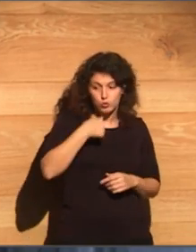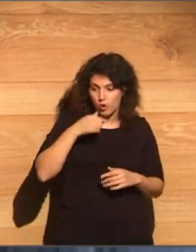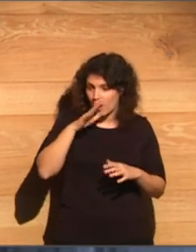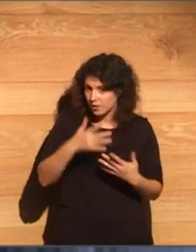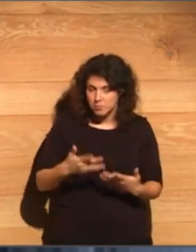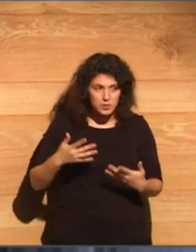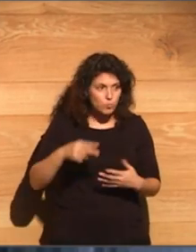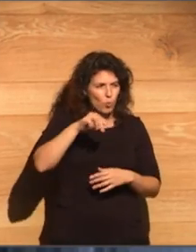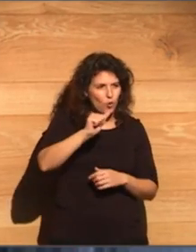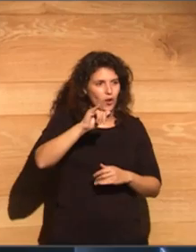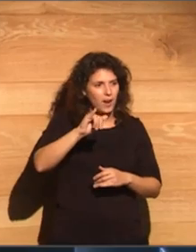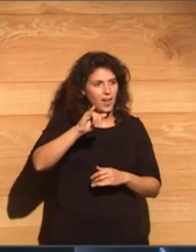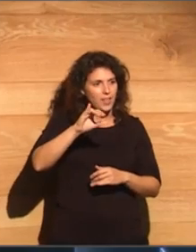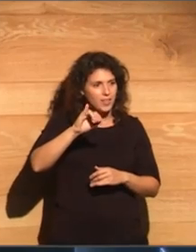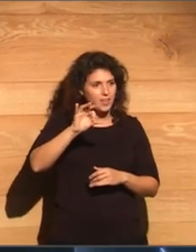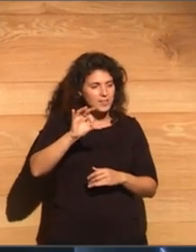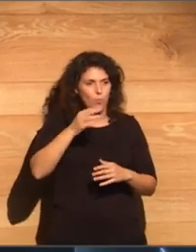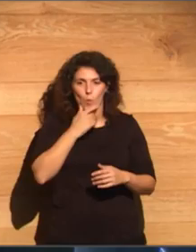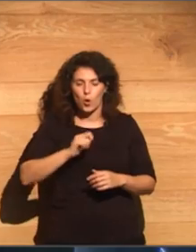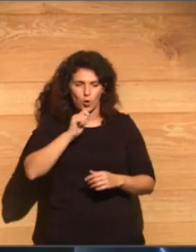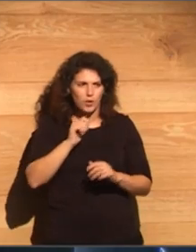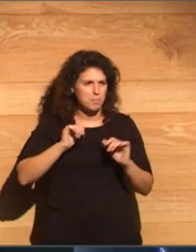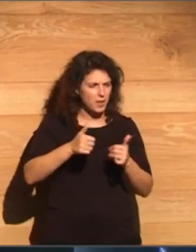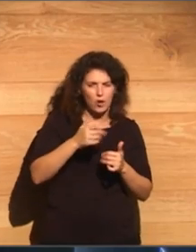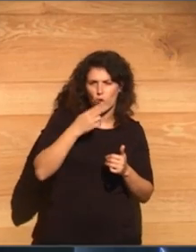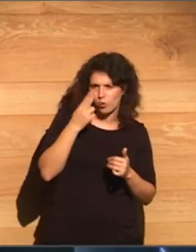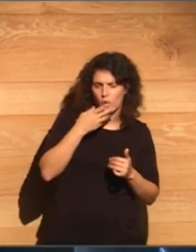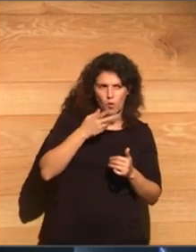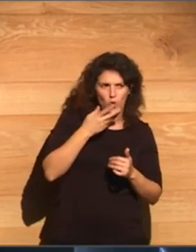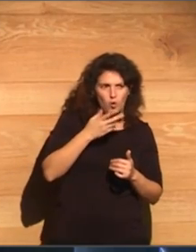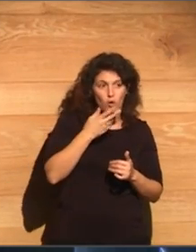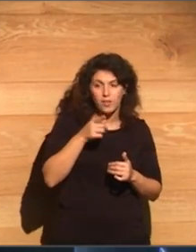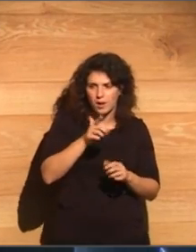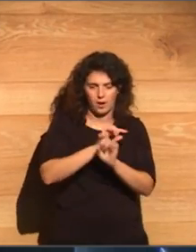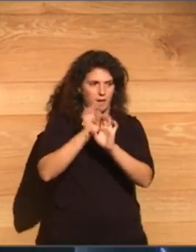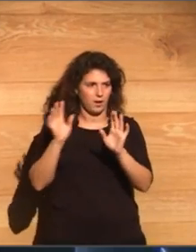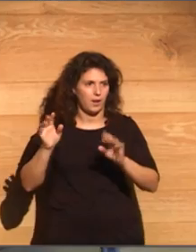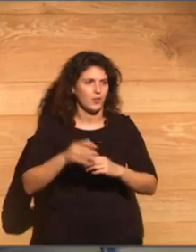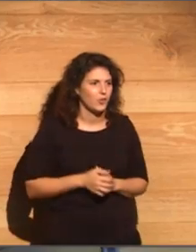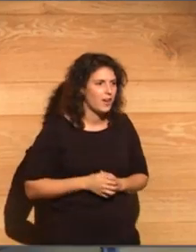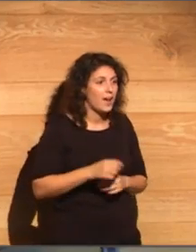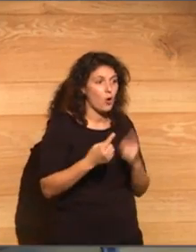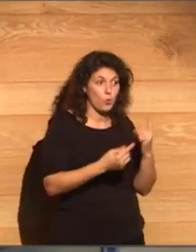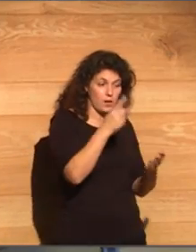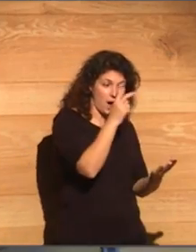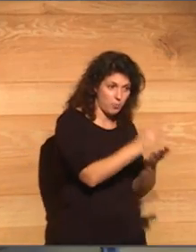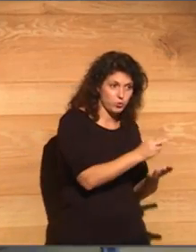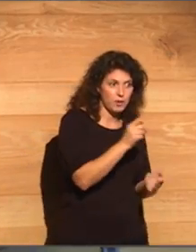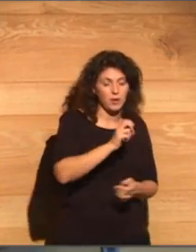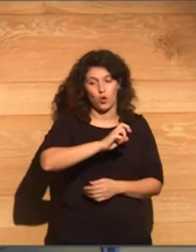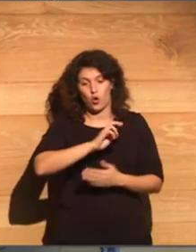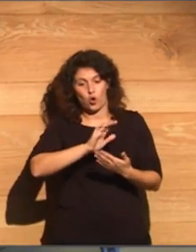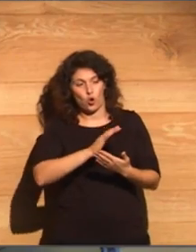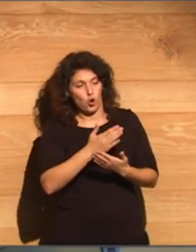tope con los nazis guays. Los nazis que lo vieron desde el principio y estuvieron ahí. Claro. El nazi coherente. Los que apostaron. Y en el otro